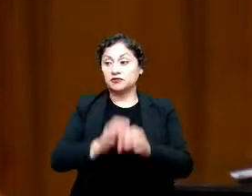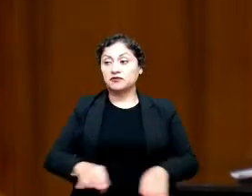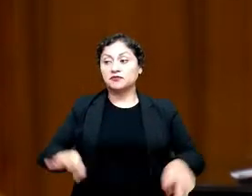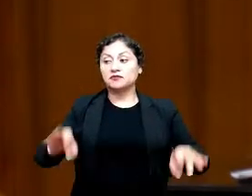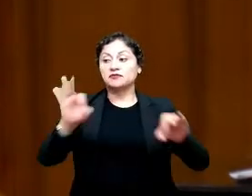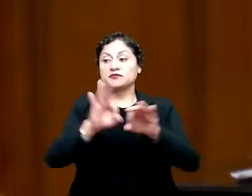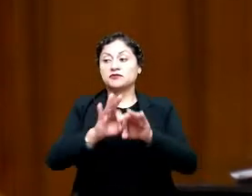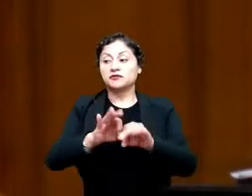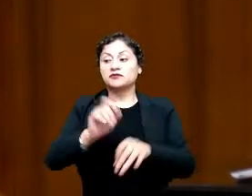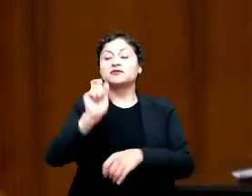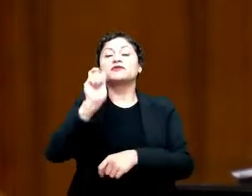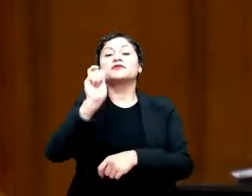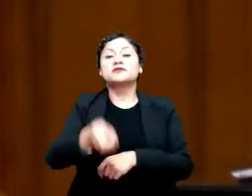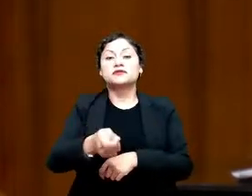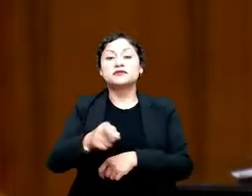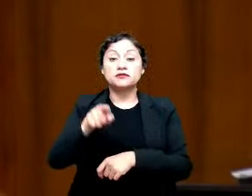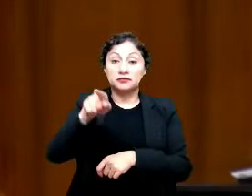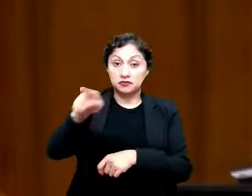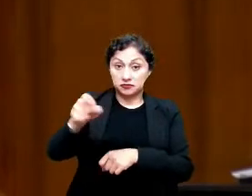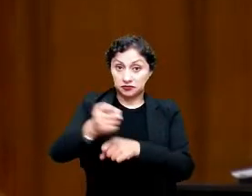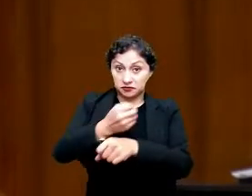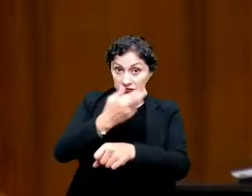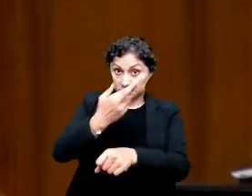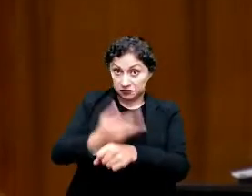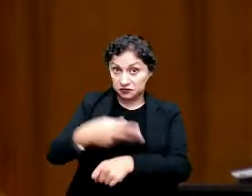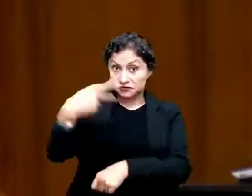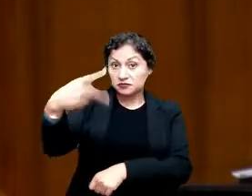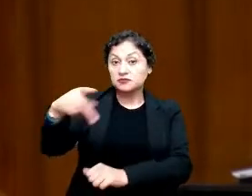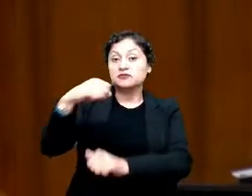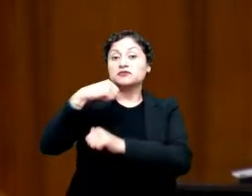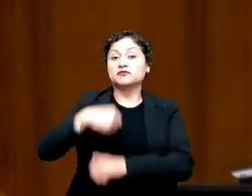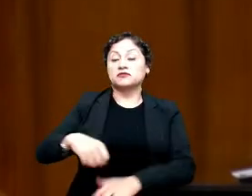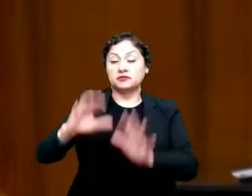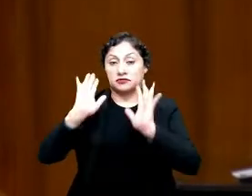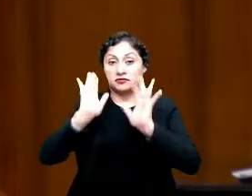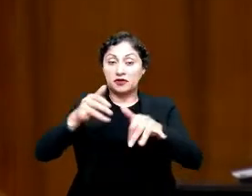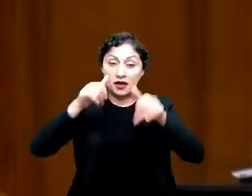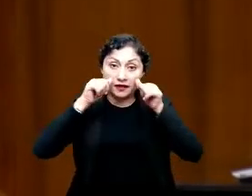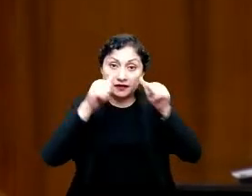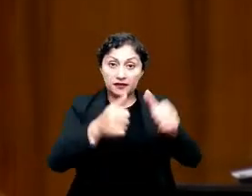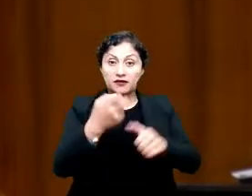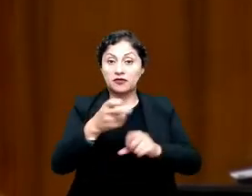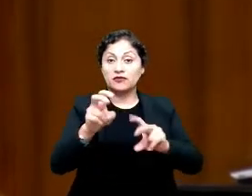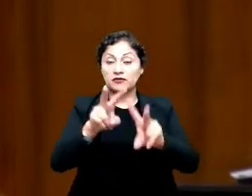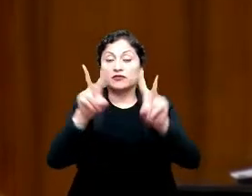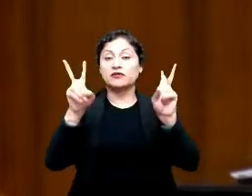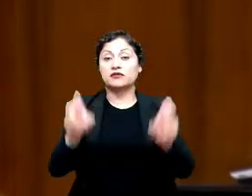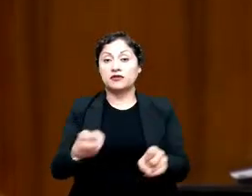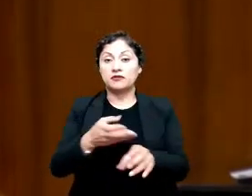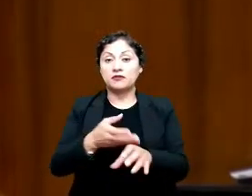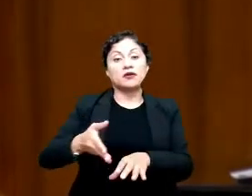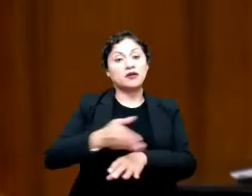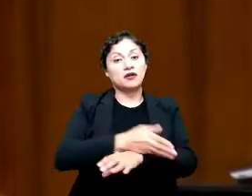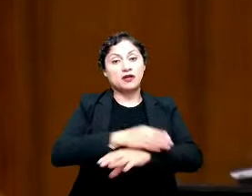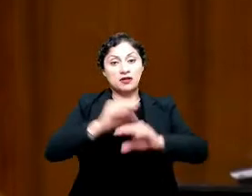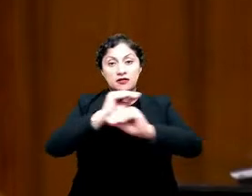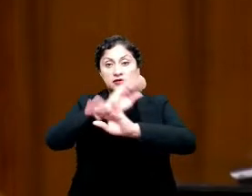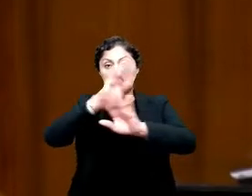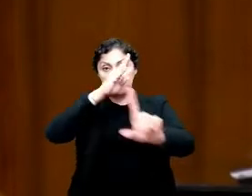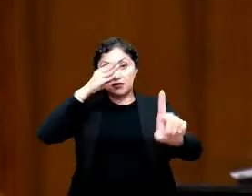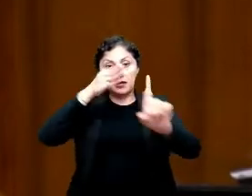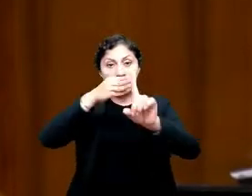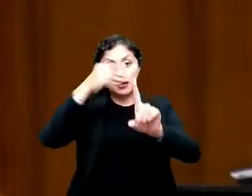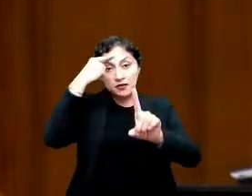si la Secretaría que usted dirige ya ha tomado cartas en el asunto de manera objetiva y en pro